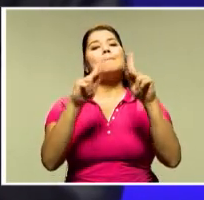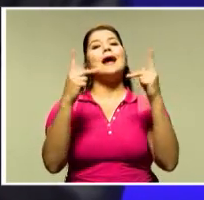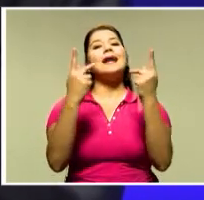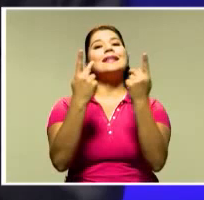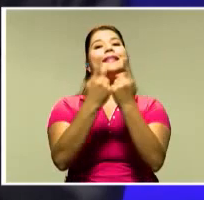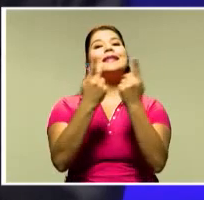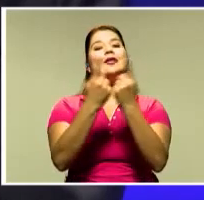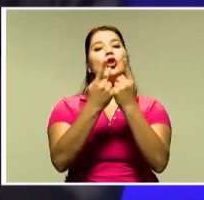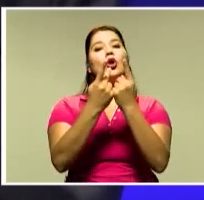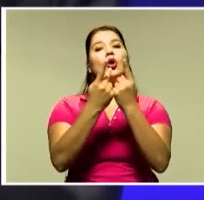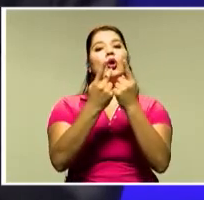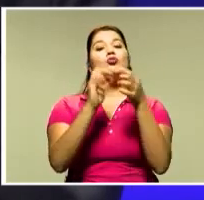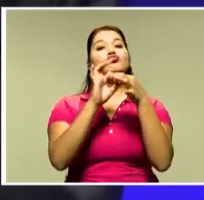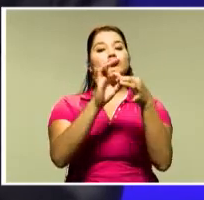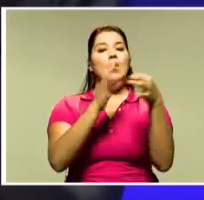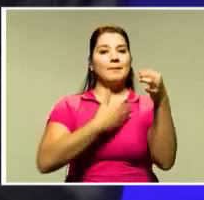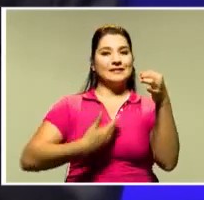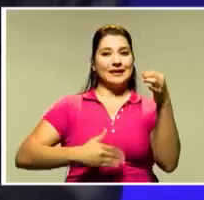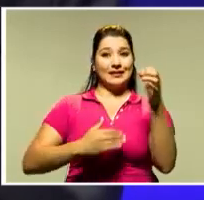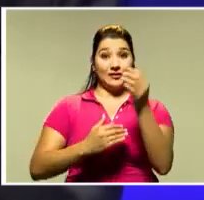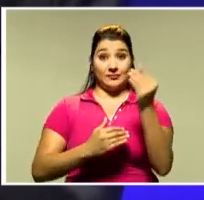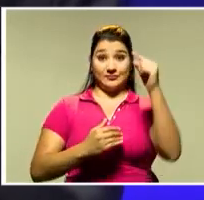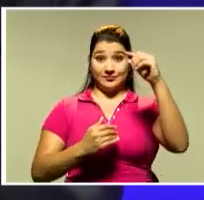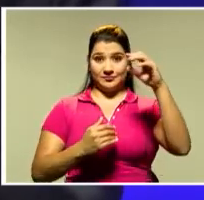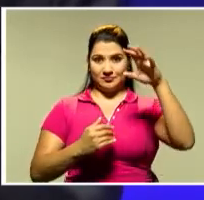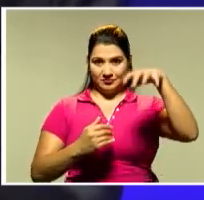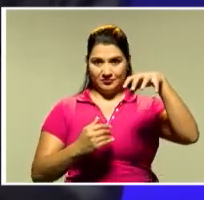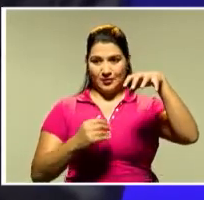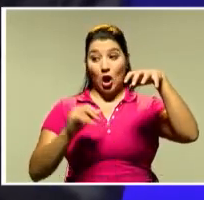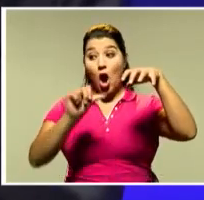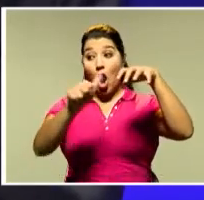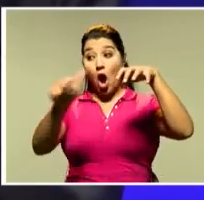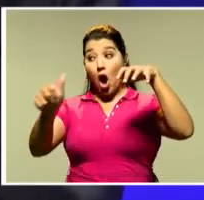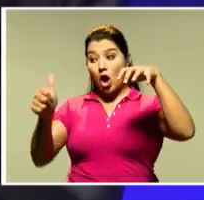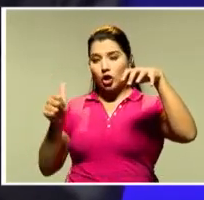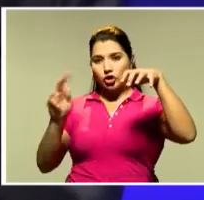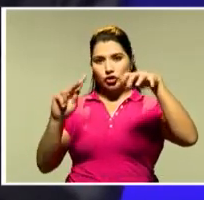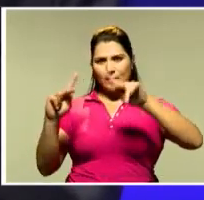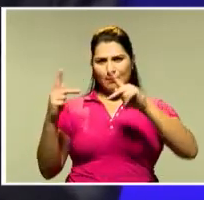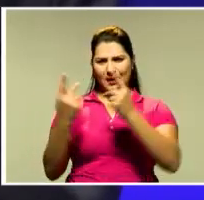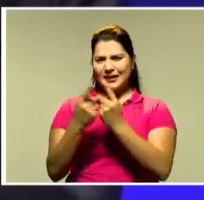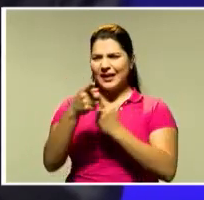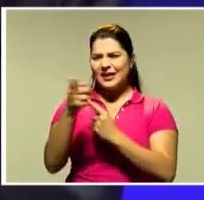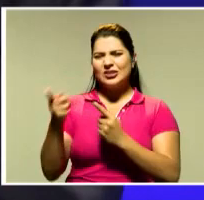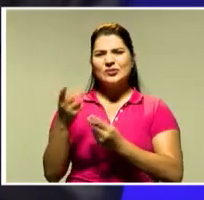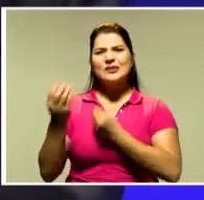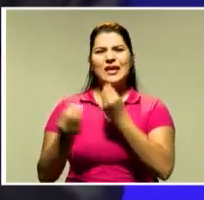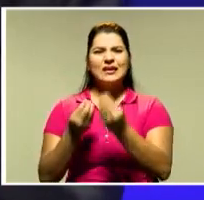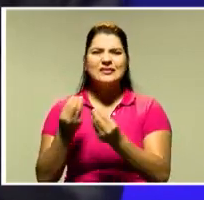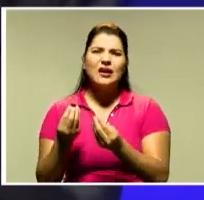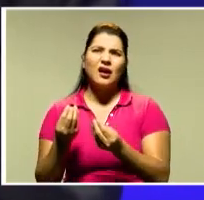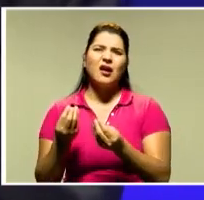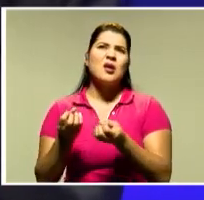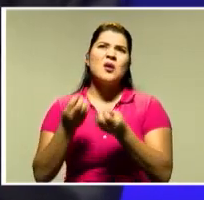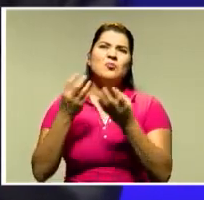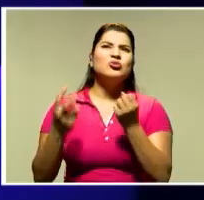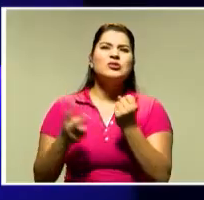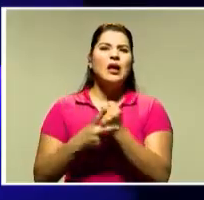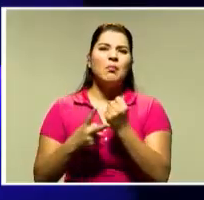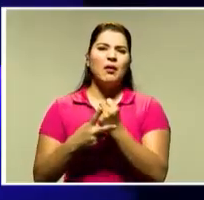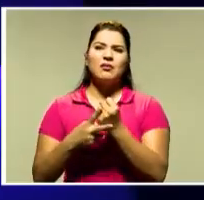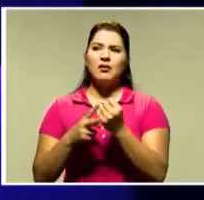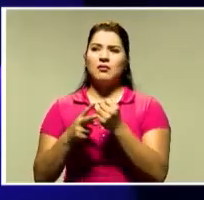obstaculizar los proyectos de ley, particularmente del Ejecutivo. Congelarlos, meterles carretillos de mociones, tratar las